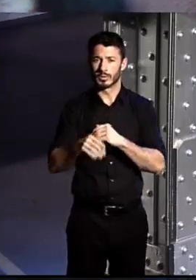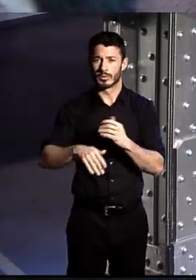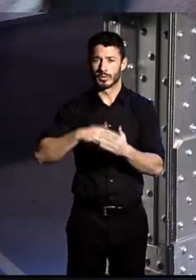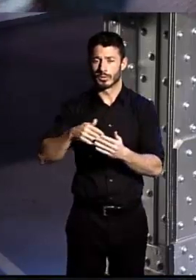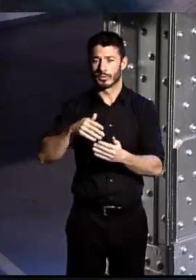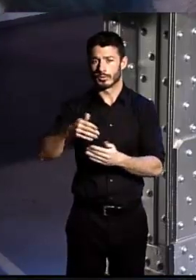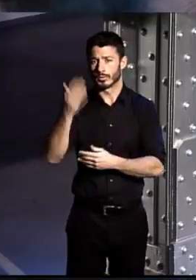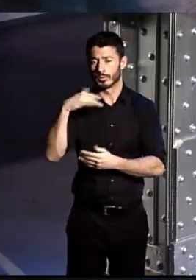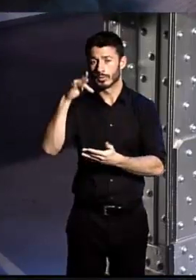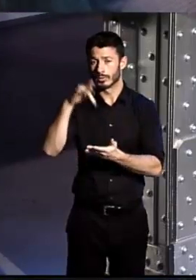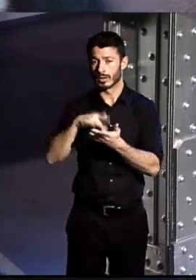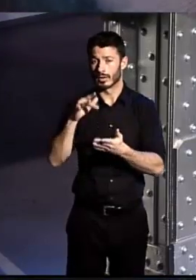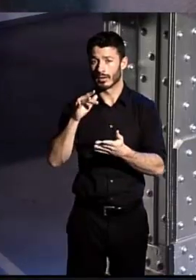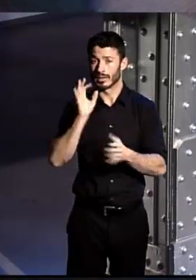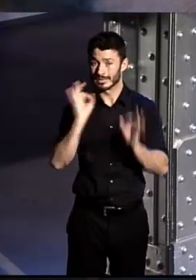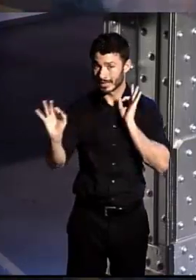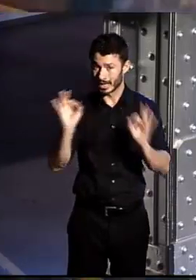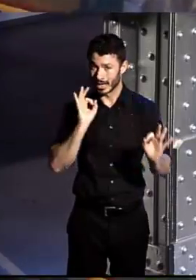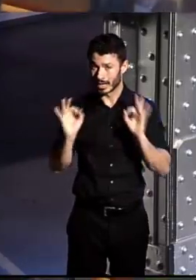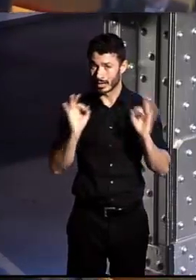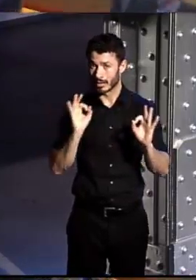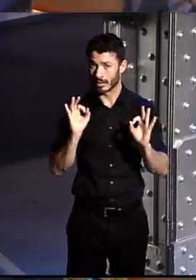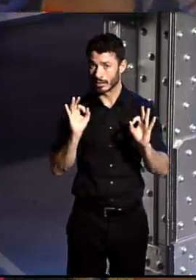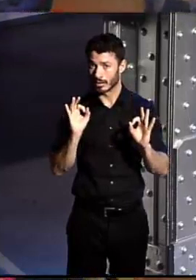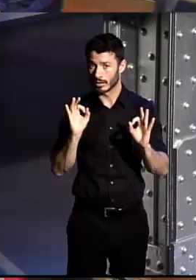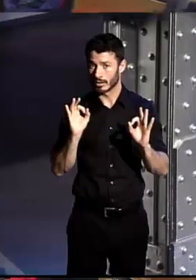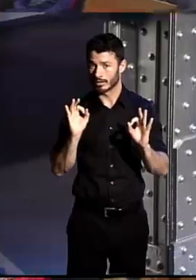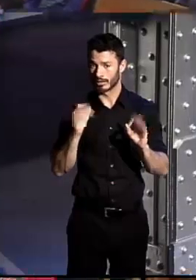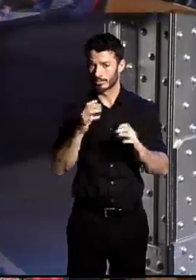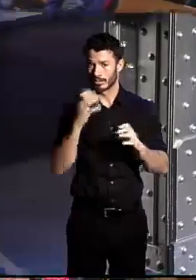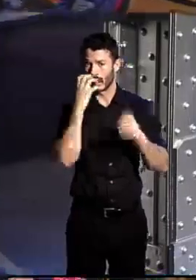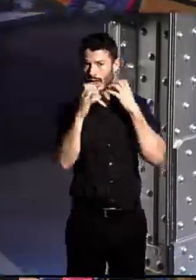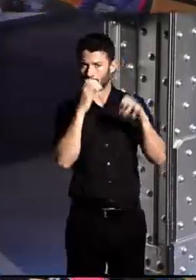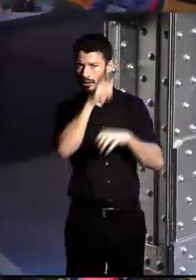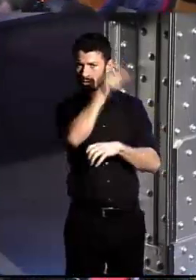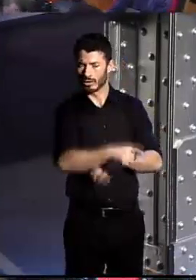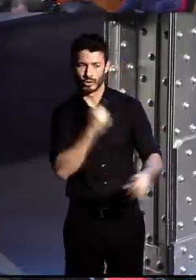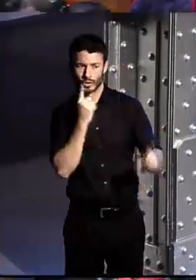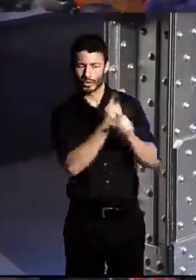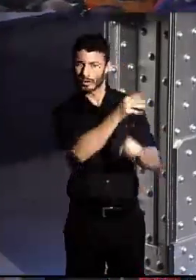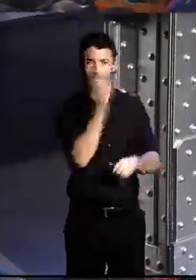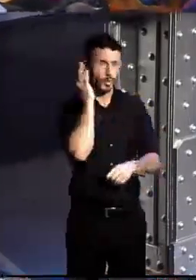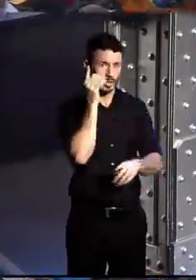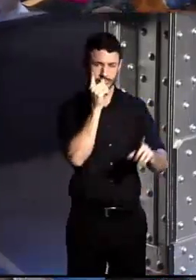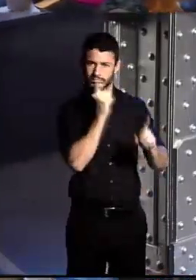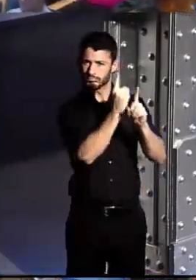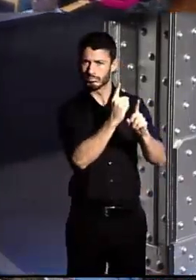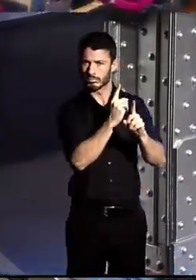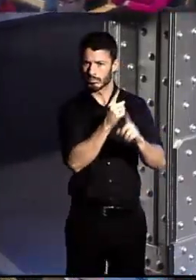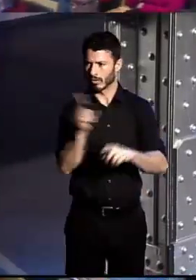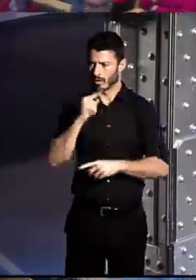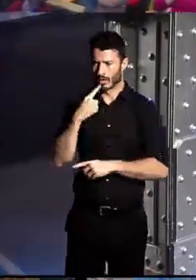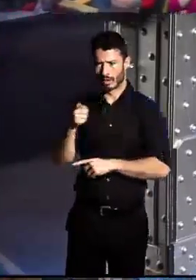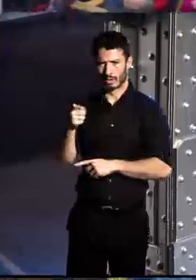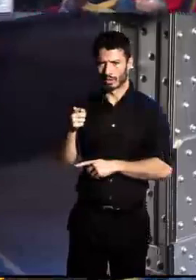en un teatro se ponen a gritar en contra de ella, él dice que son unos